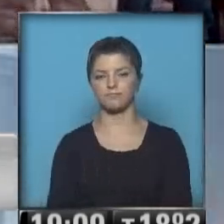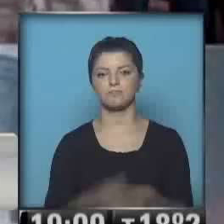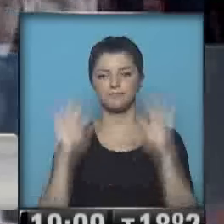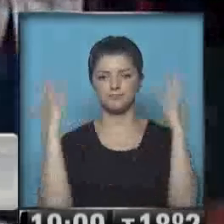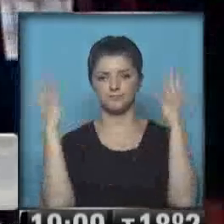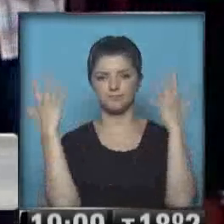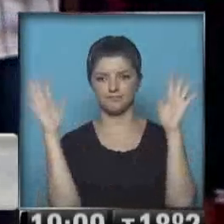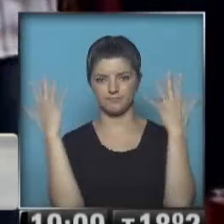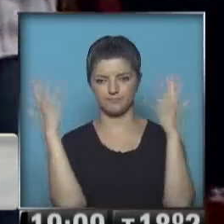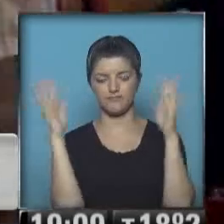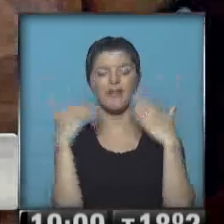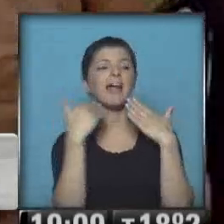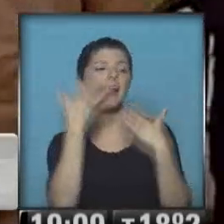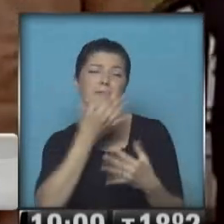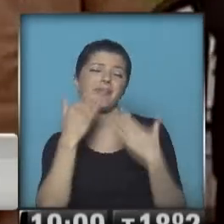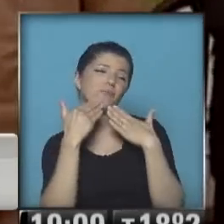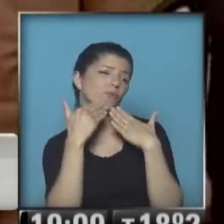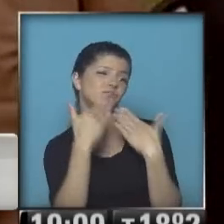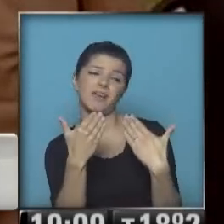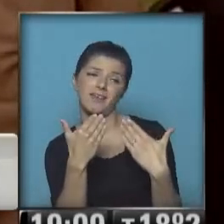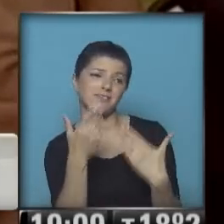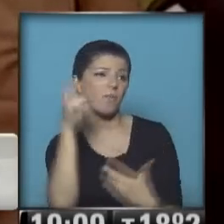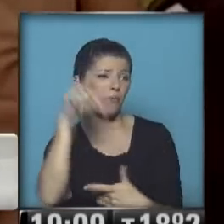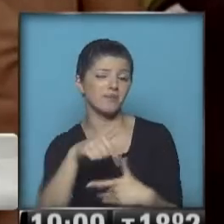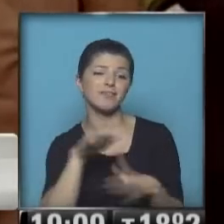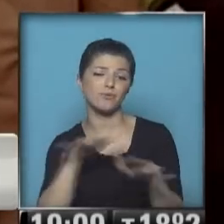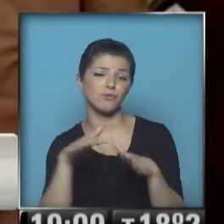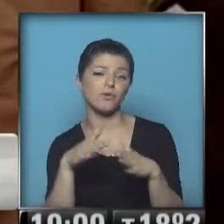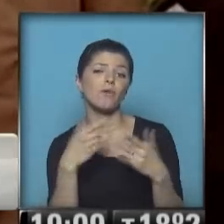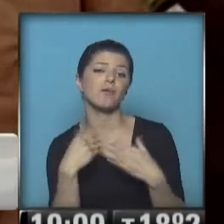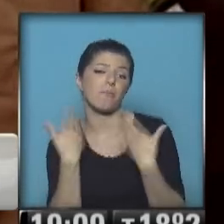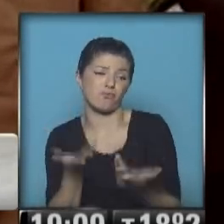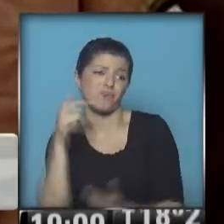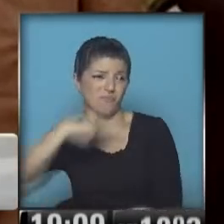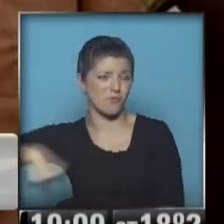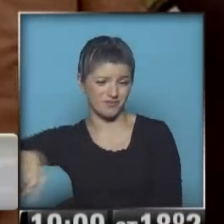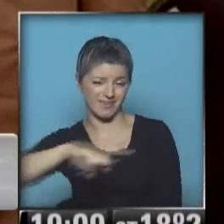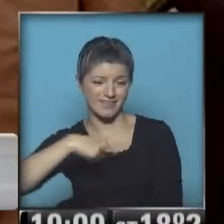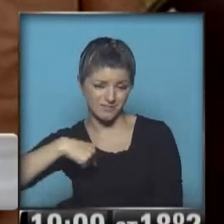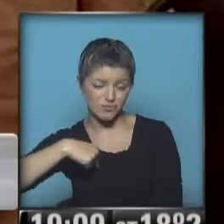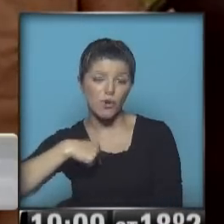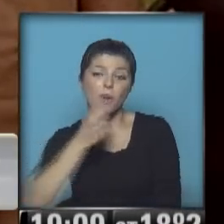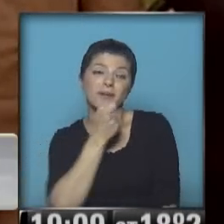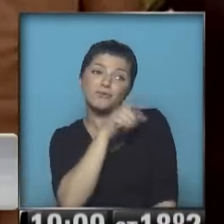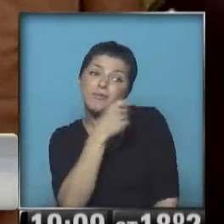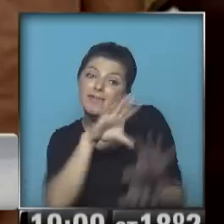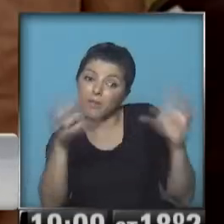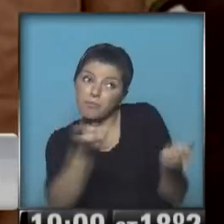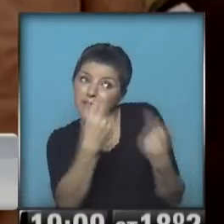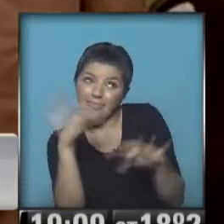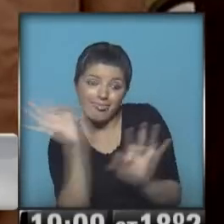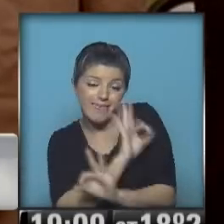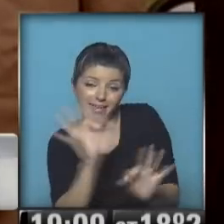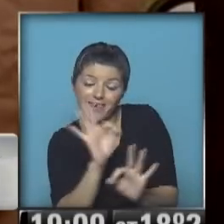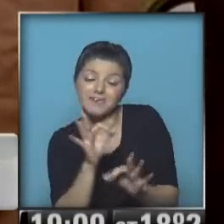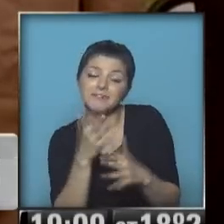La verdad que muchas gracias, señora Presidenta, por esta oportunidad que usted nos está dando, porque si usted no hubiese mandado esta aula móvil aquí a